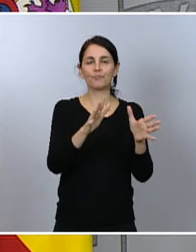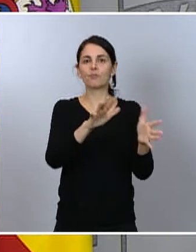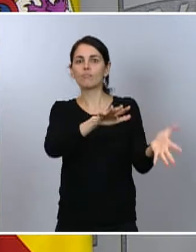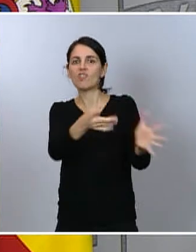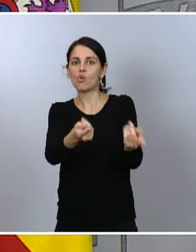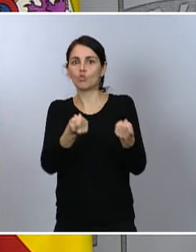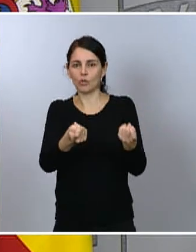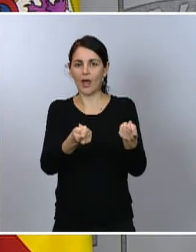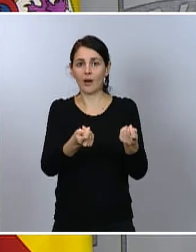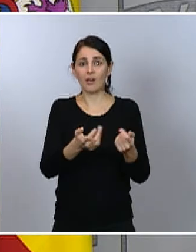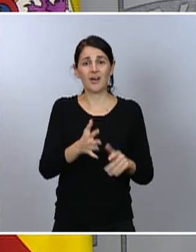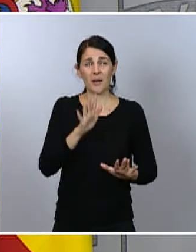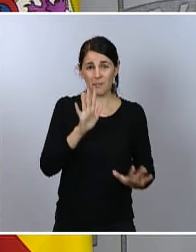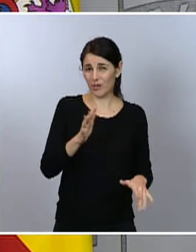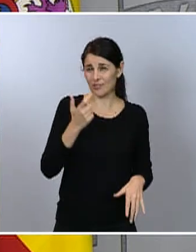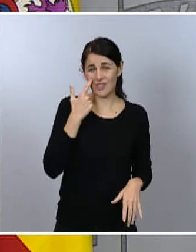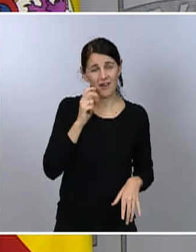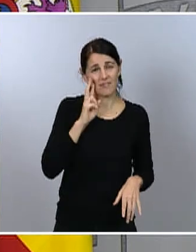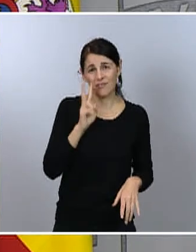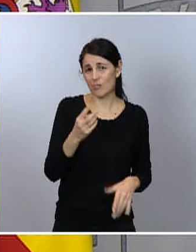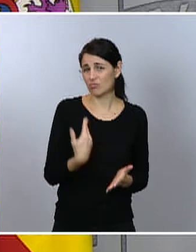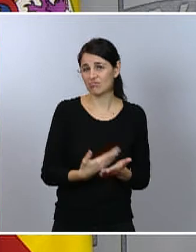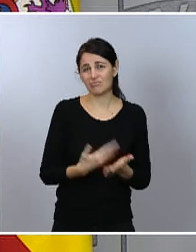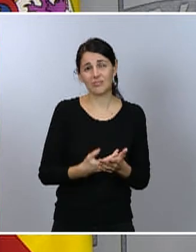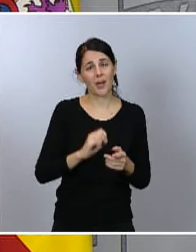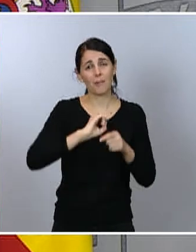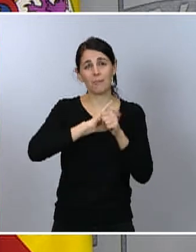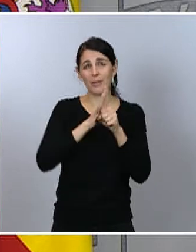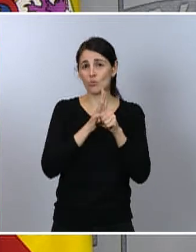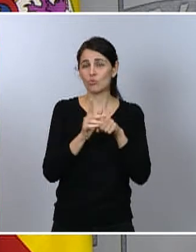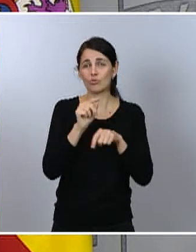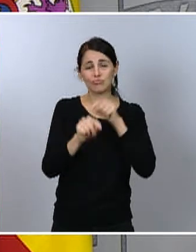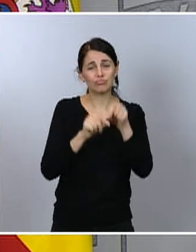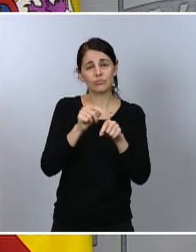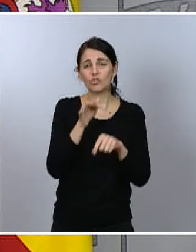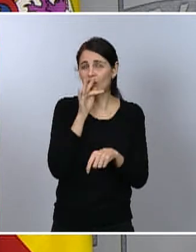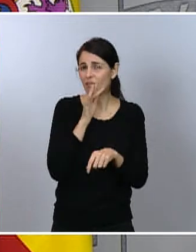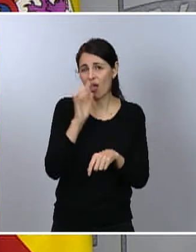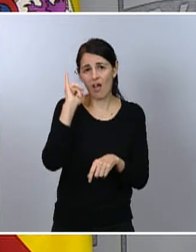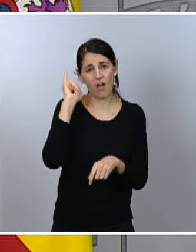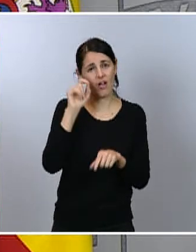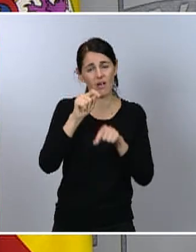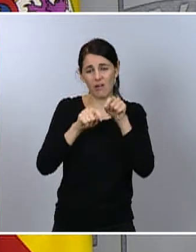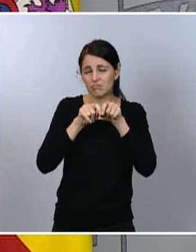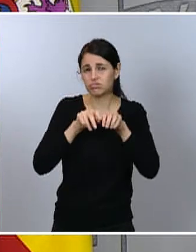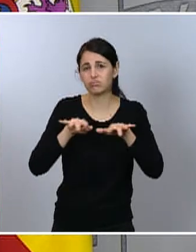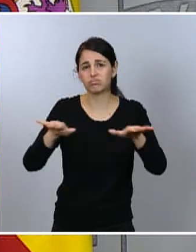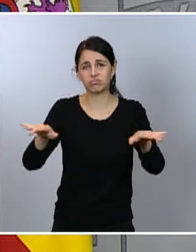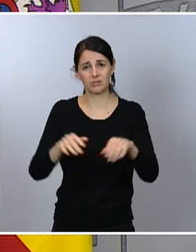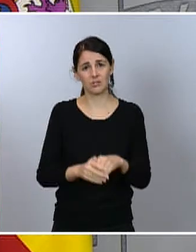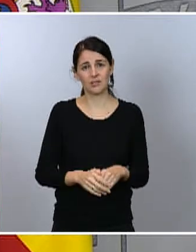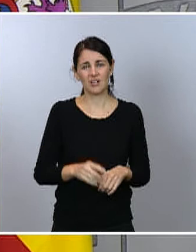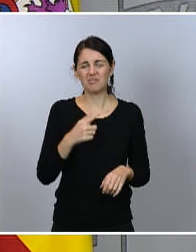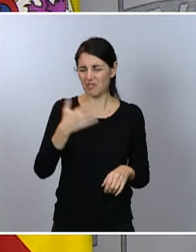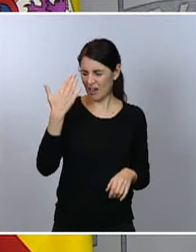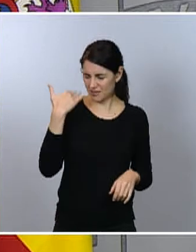esto ya lo hemos visto, el virus sigue circulando. Si hubiéramos tenido, se especuló sobre la inmunidad de rebaño al final